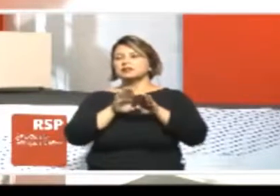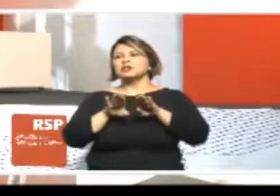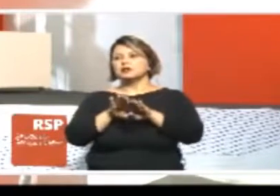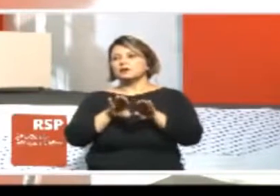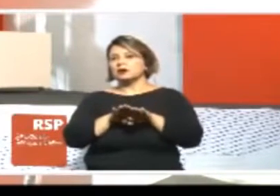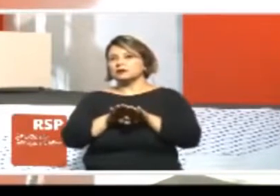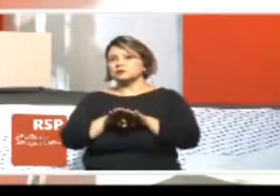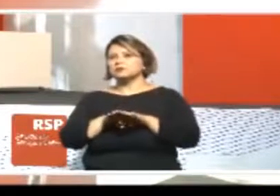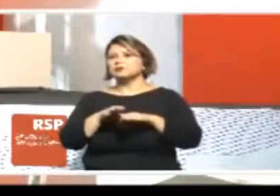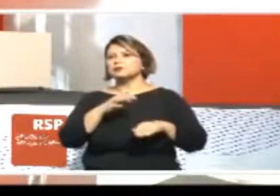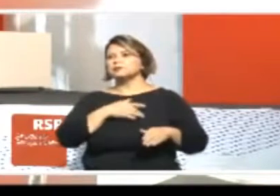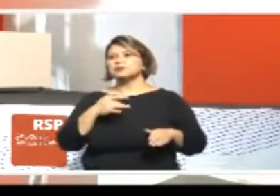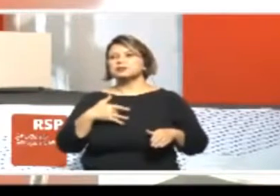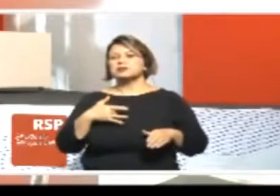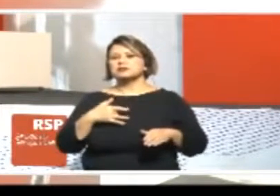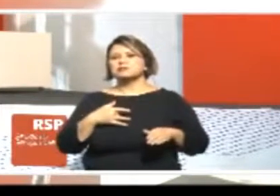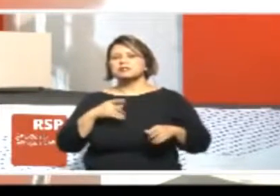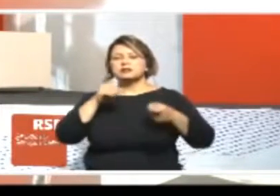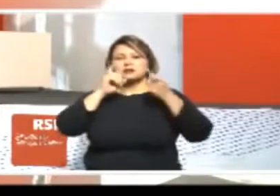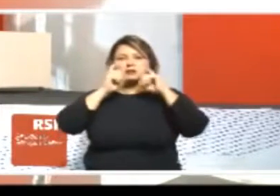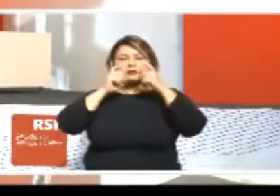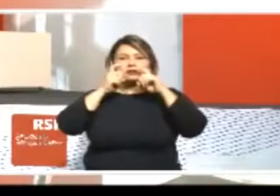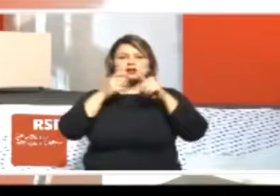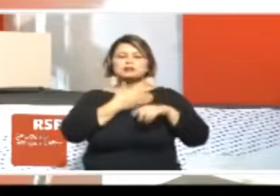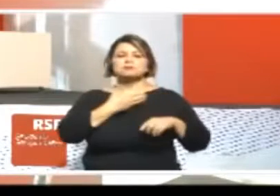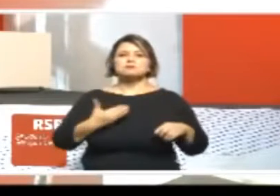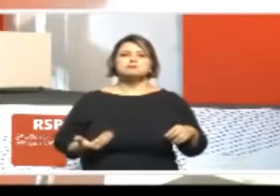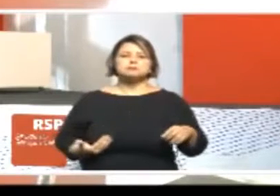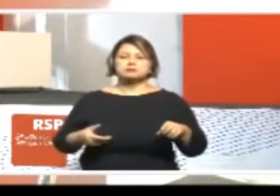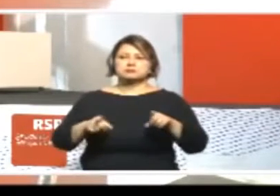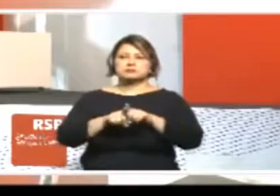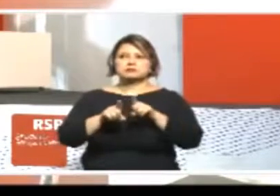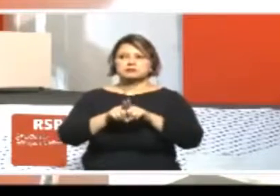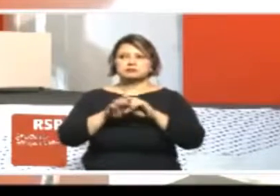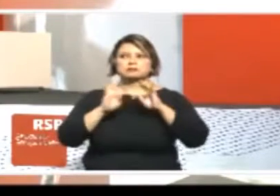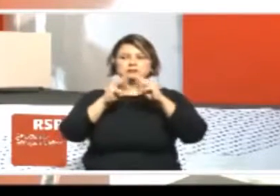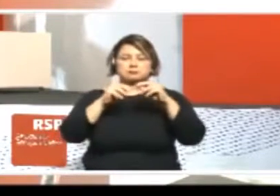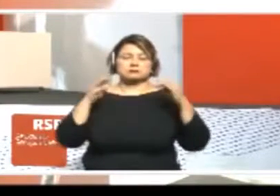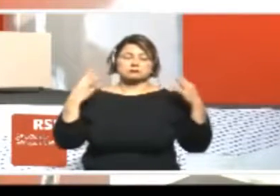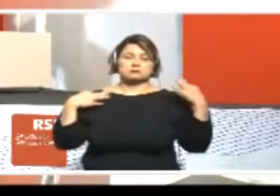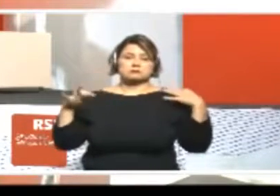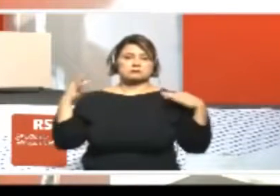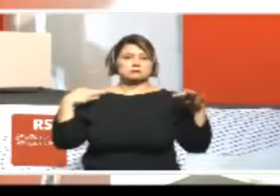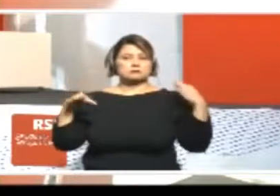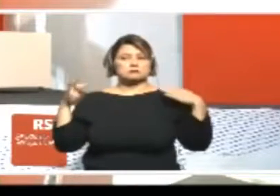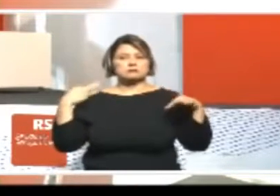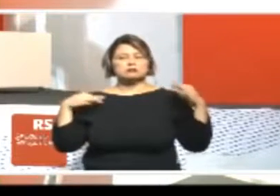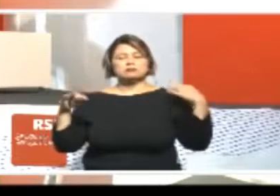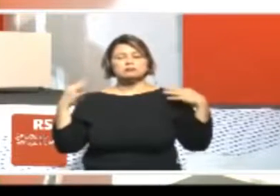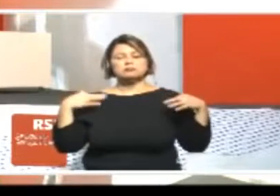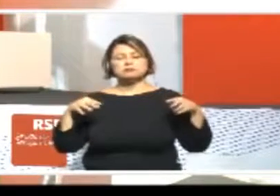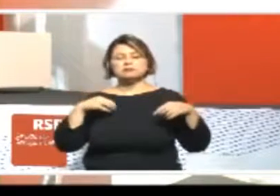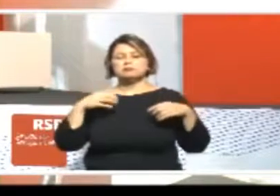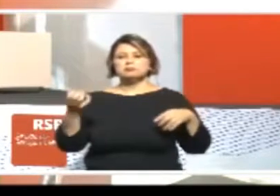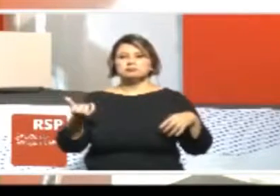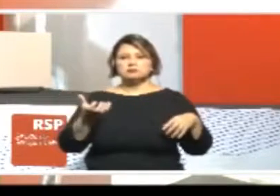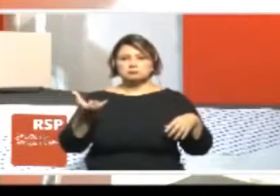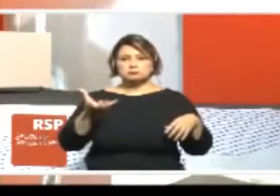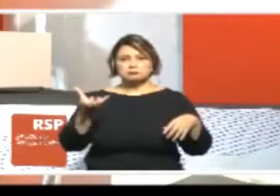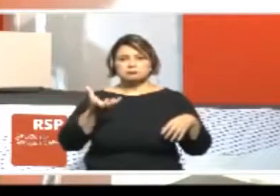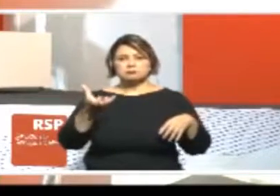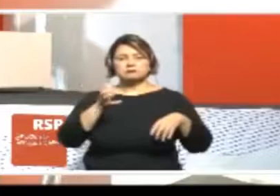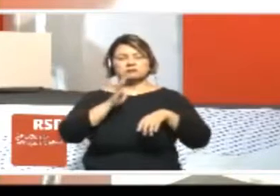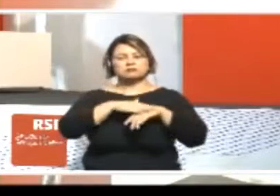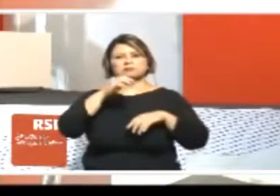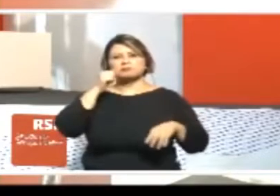de la Administración Pública también tiende, y turismo, porque de pronto dirán, queremos más mujeres para que promuevan nuestro